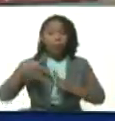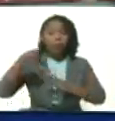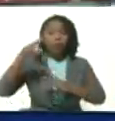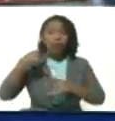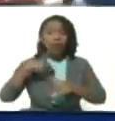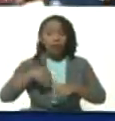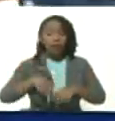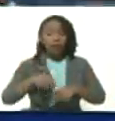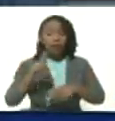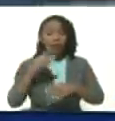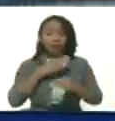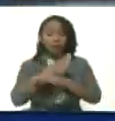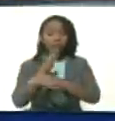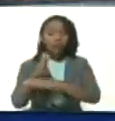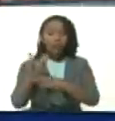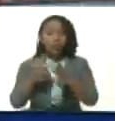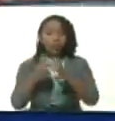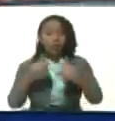no se producen.